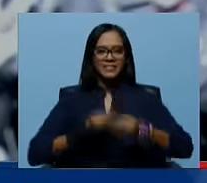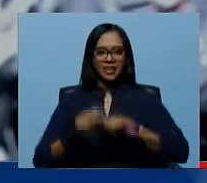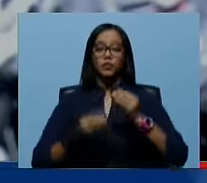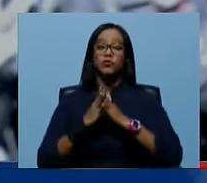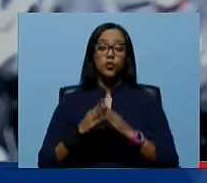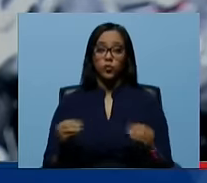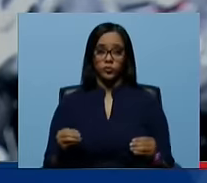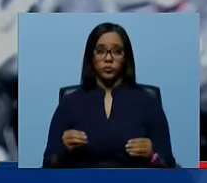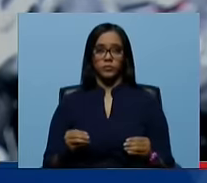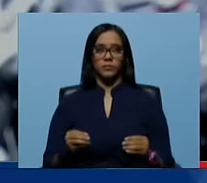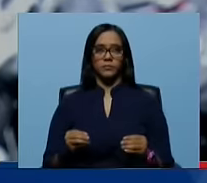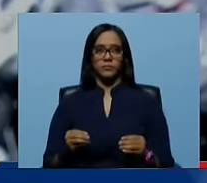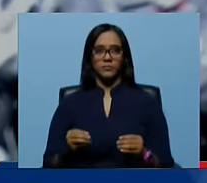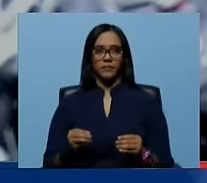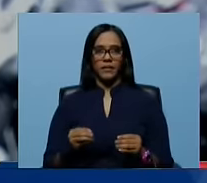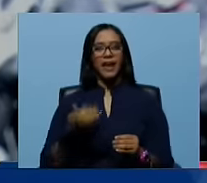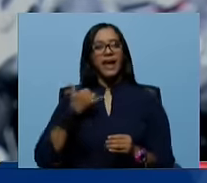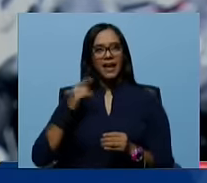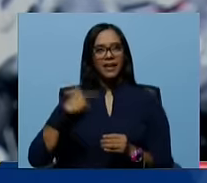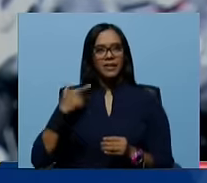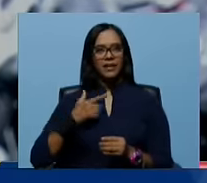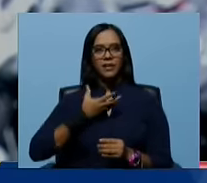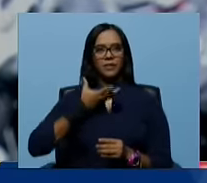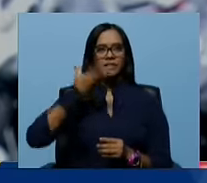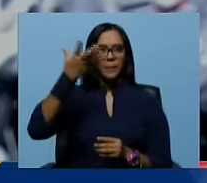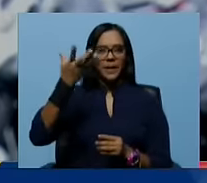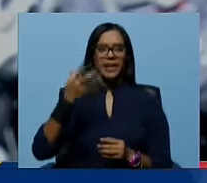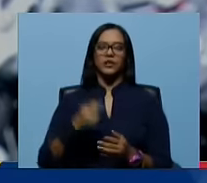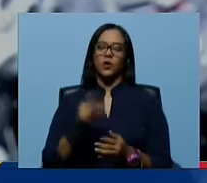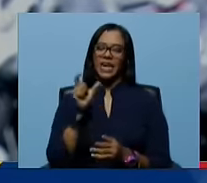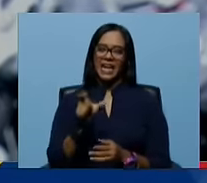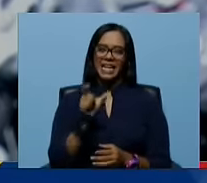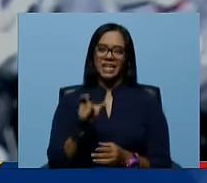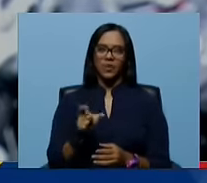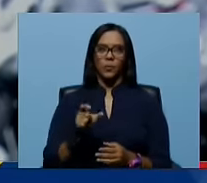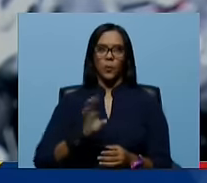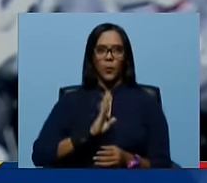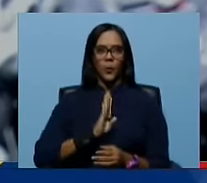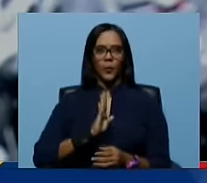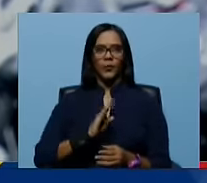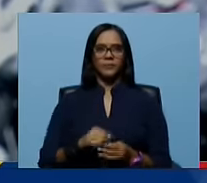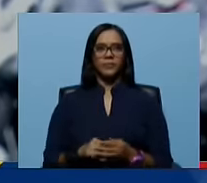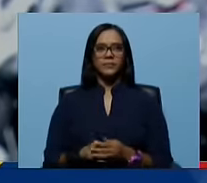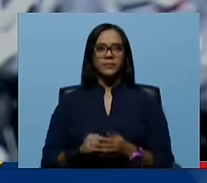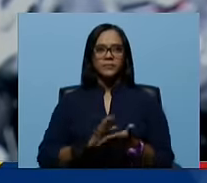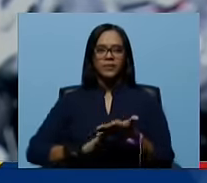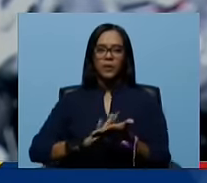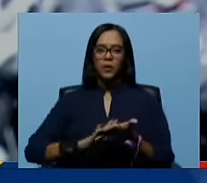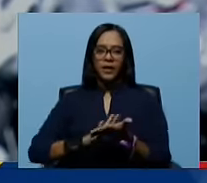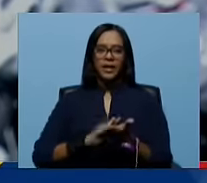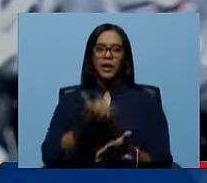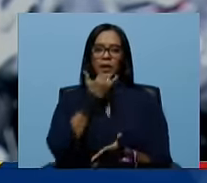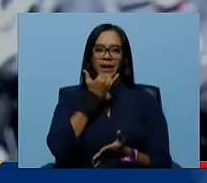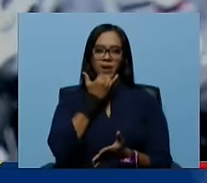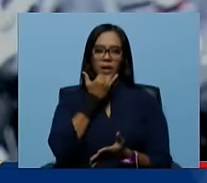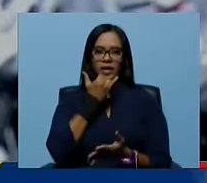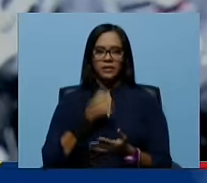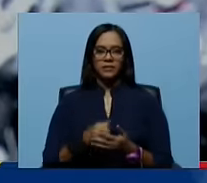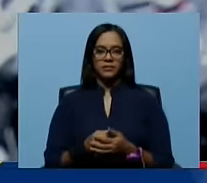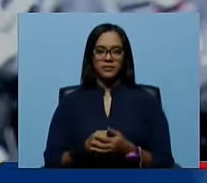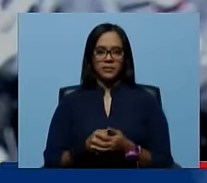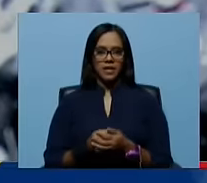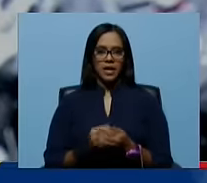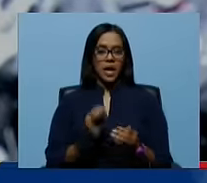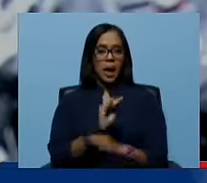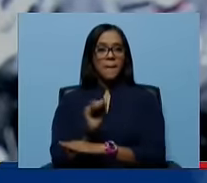Todos. Hay que tener un espíritu crítico y autocrítico. Corregir los errores. Prevenir